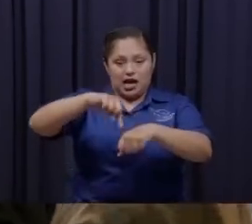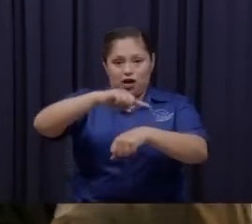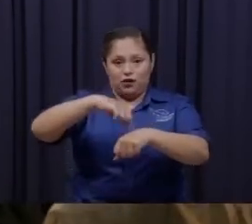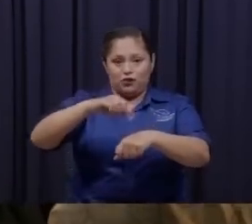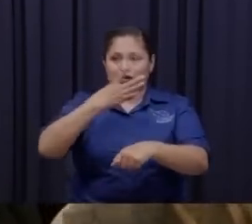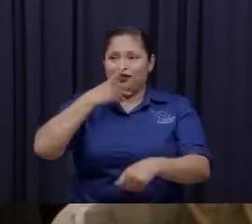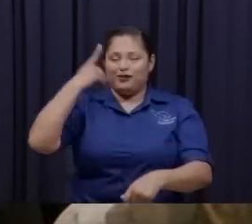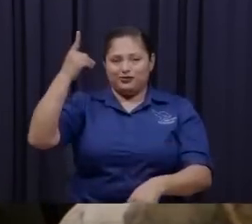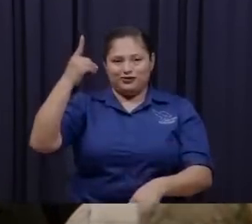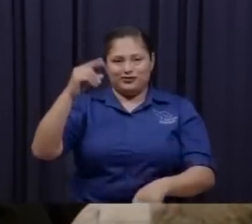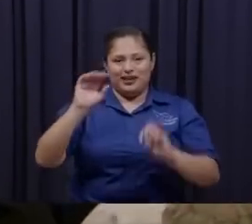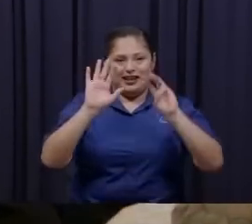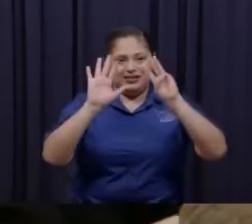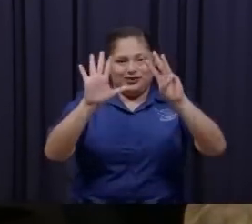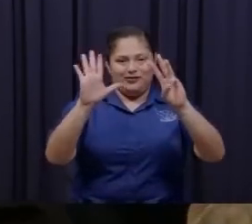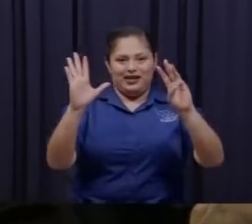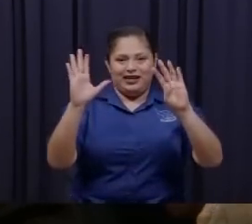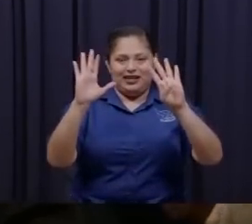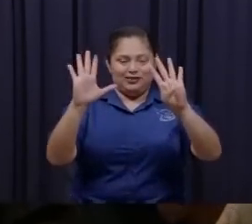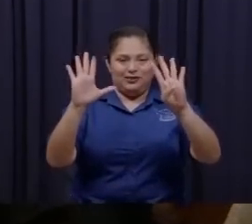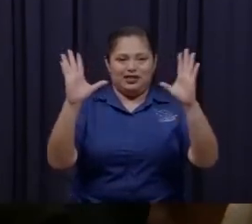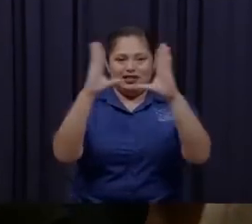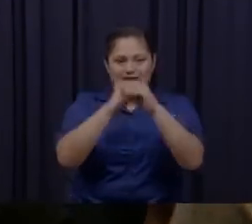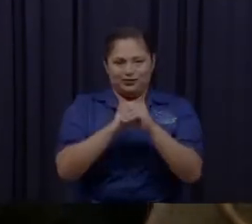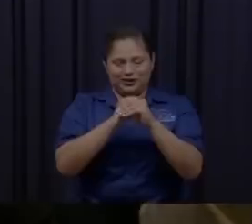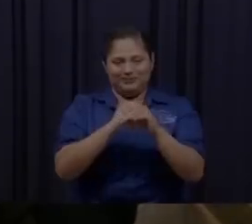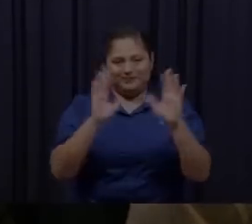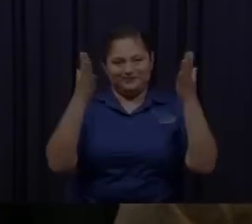momento por Rema TV. Gloria a Dios.